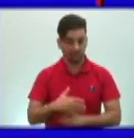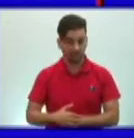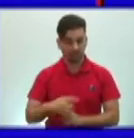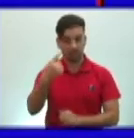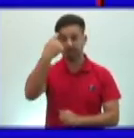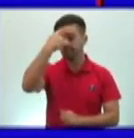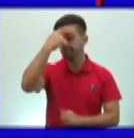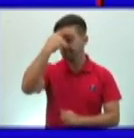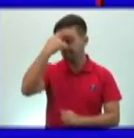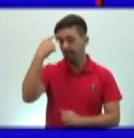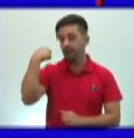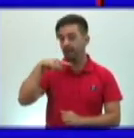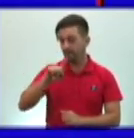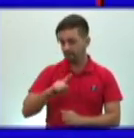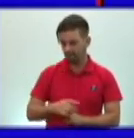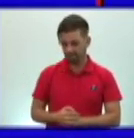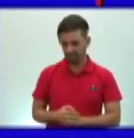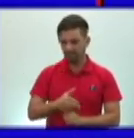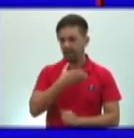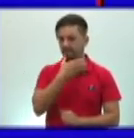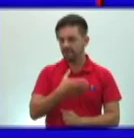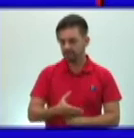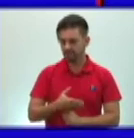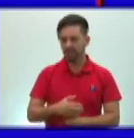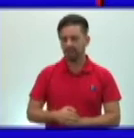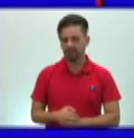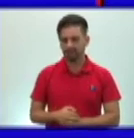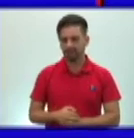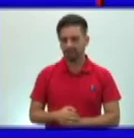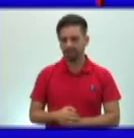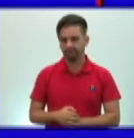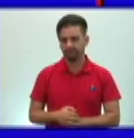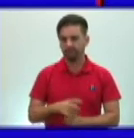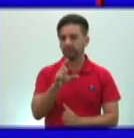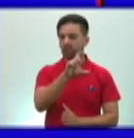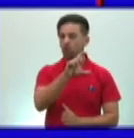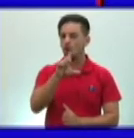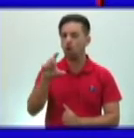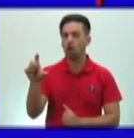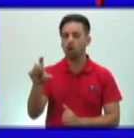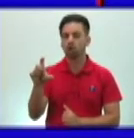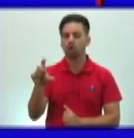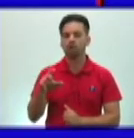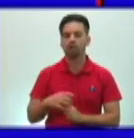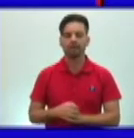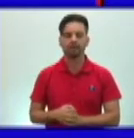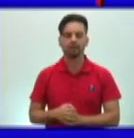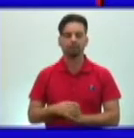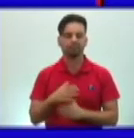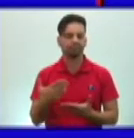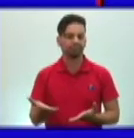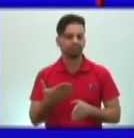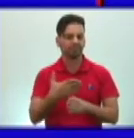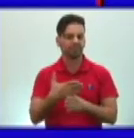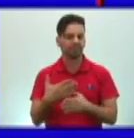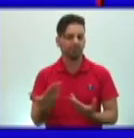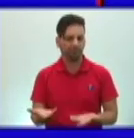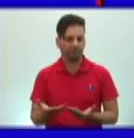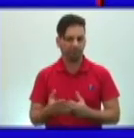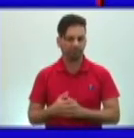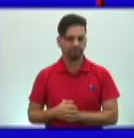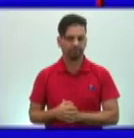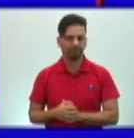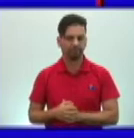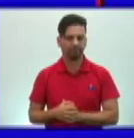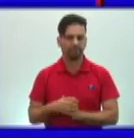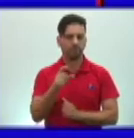idealistas. Por lo tanto, este concepto no es un concepto verdadero. Este concepto exagera